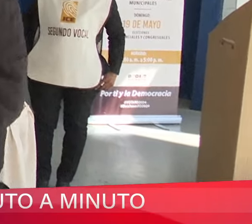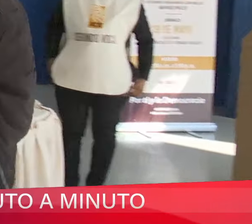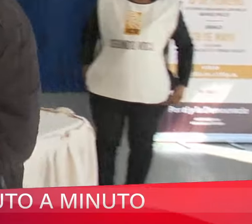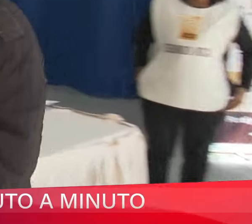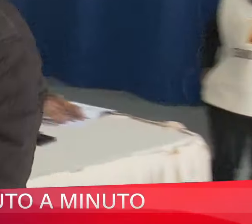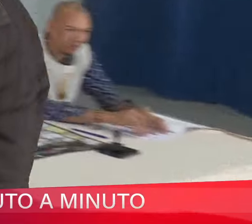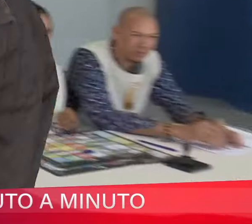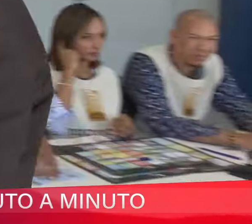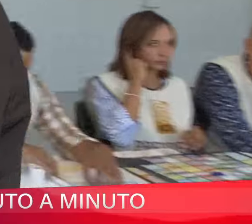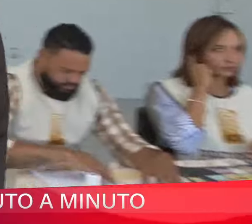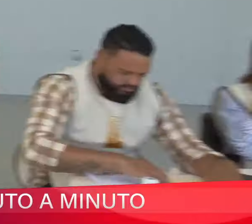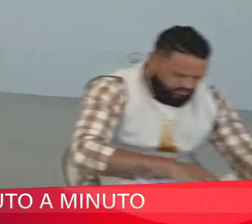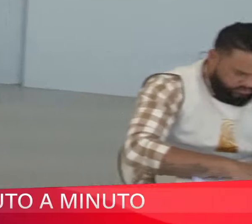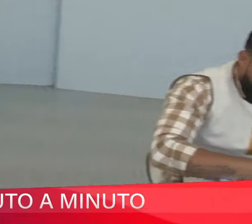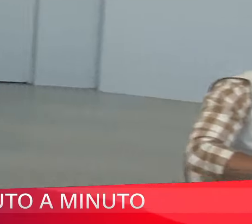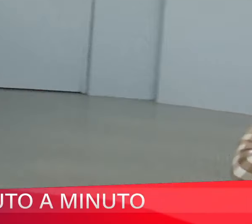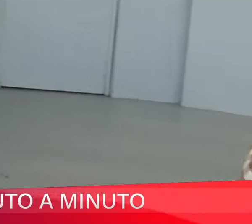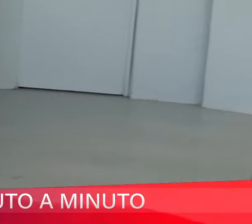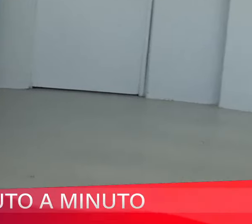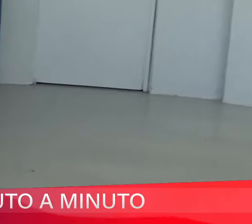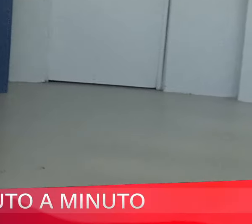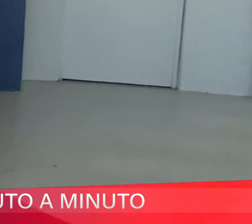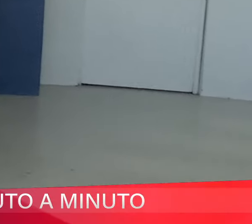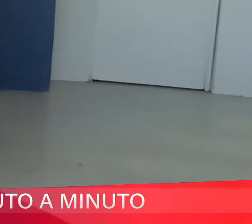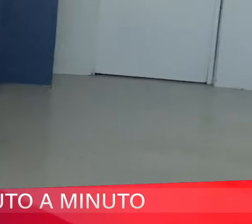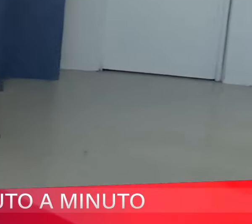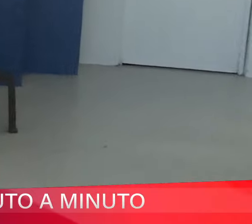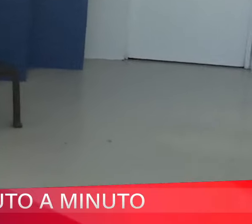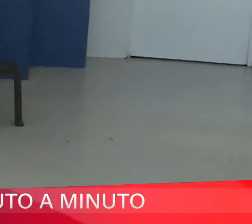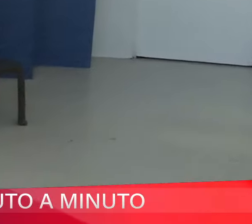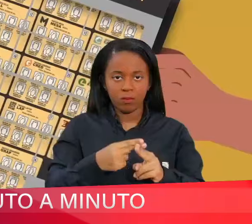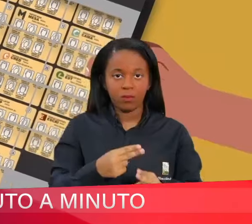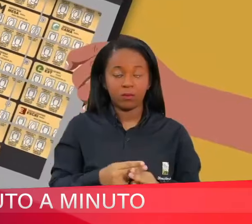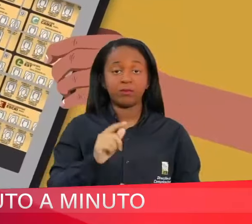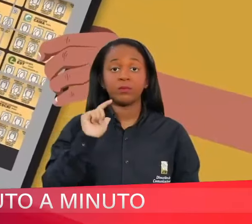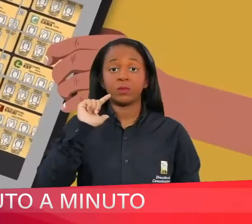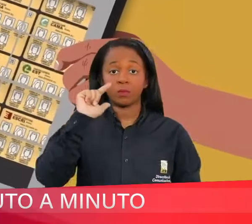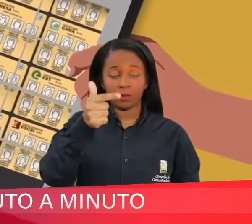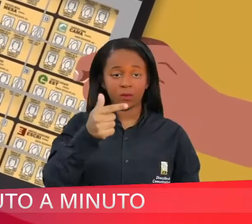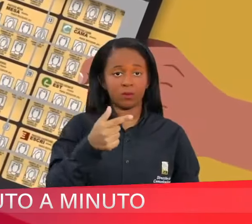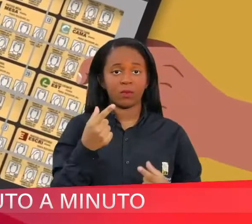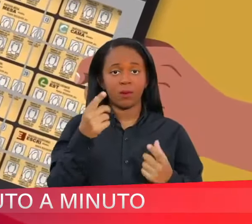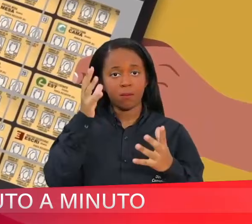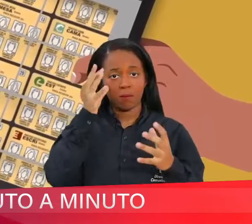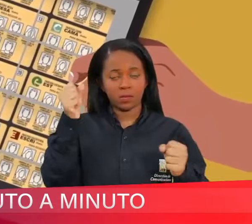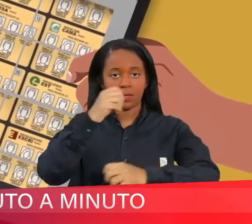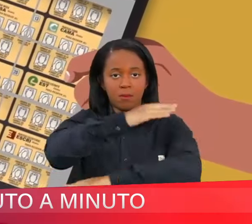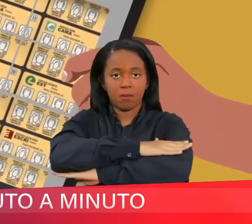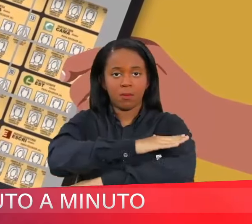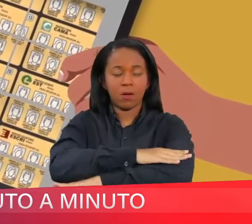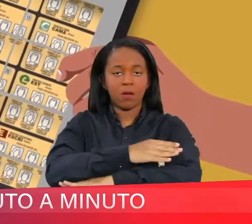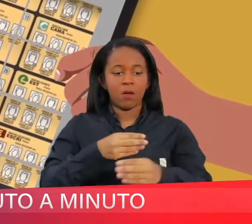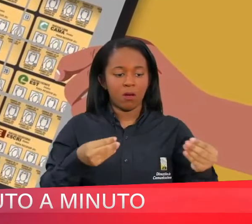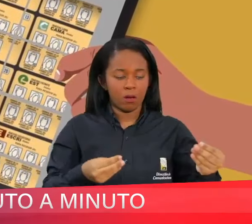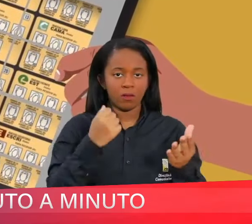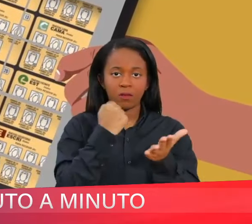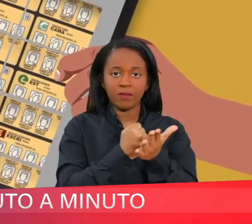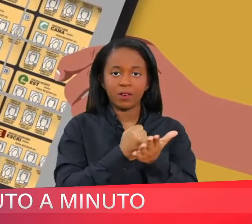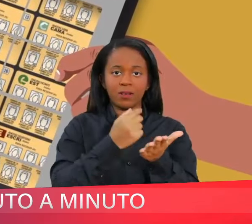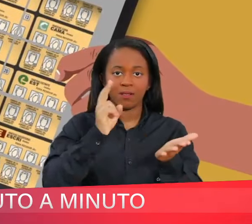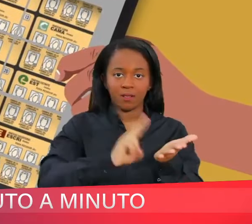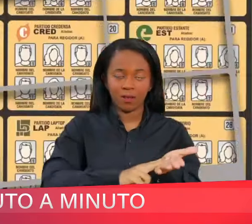boletas. En estas elecciones hay, en nivel nacional, 798 formatos diferentes de